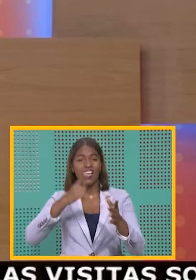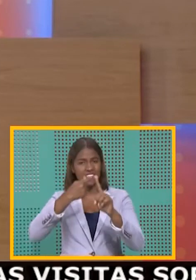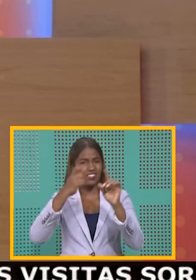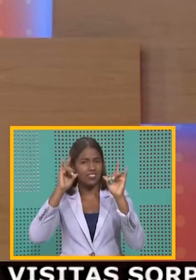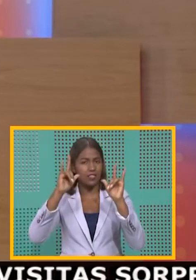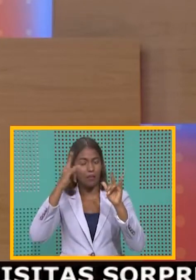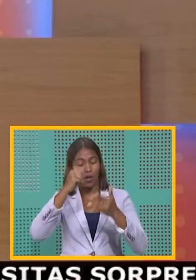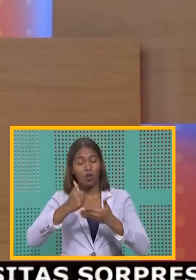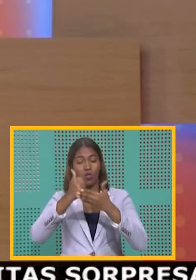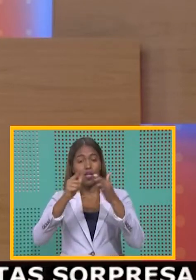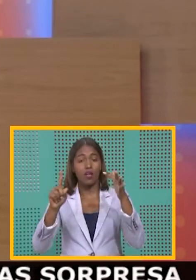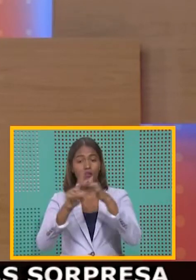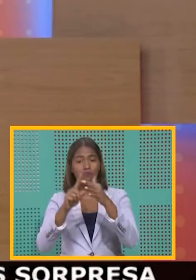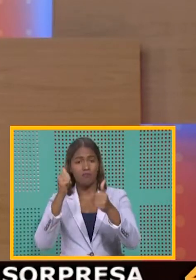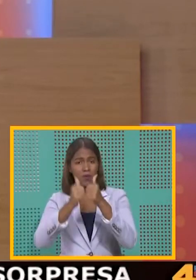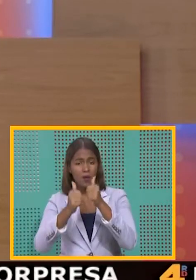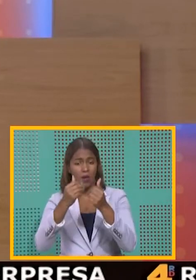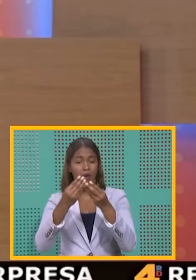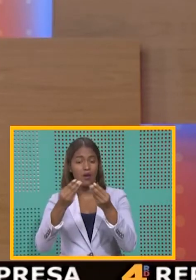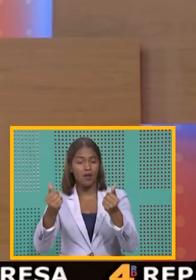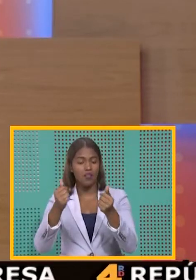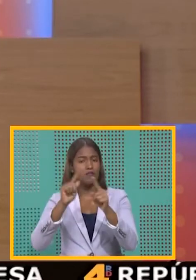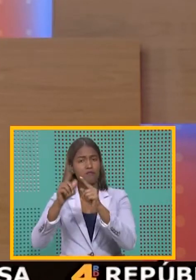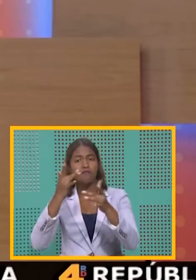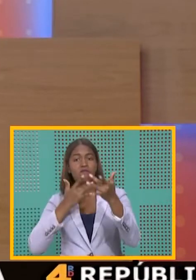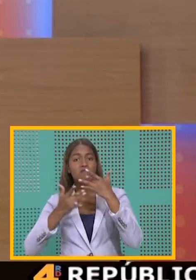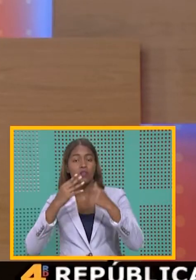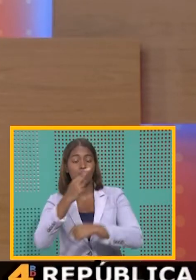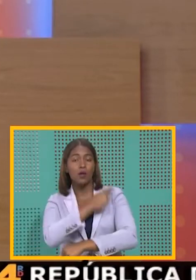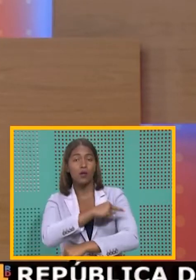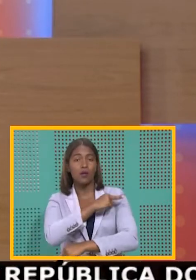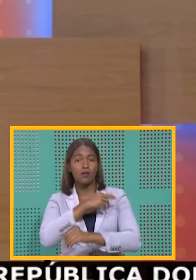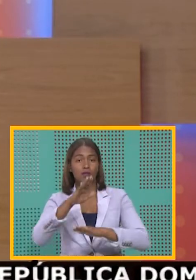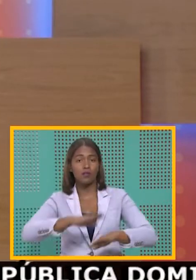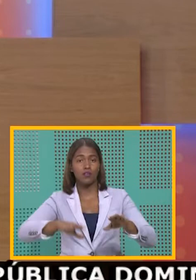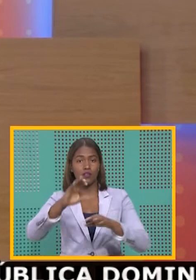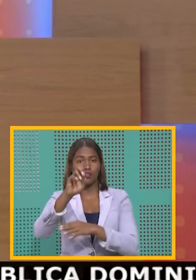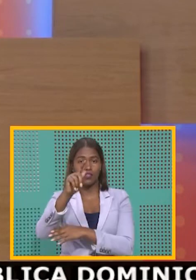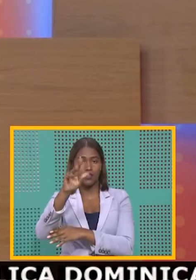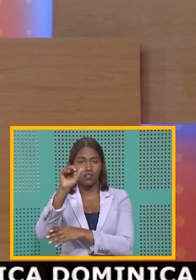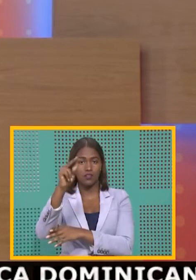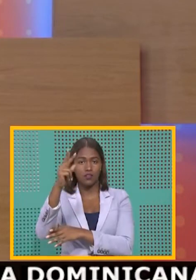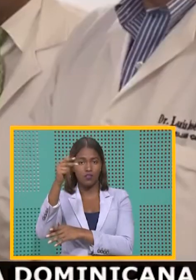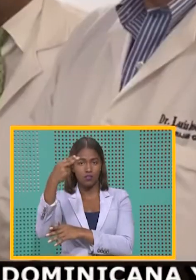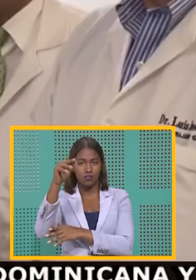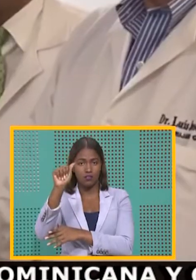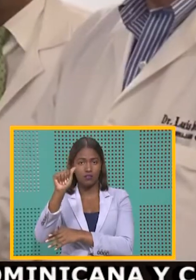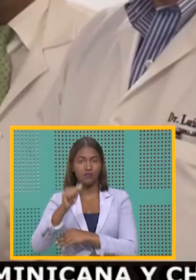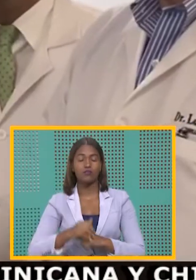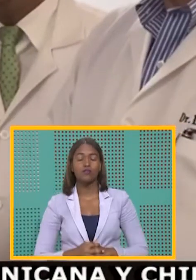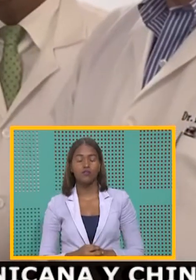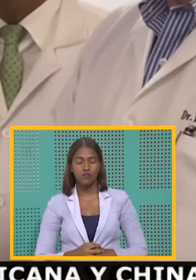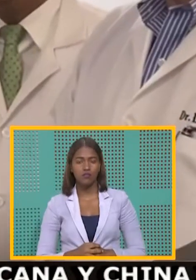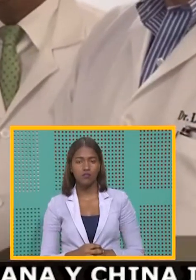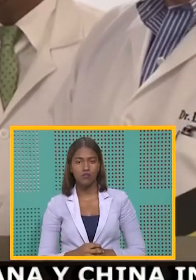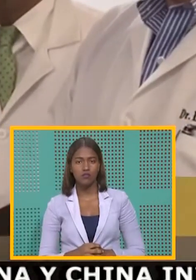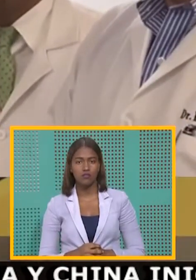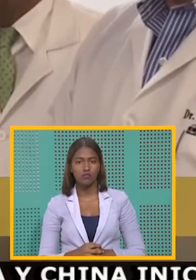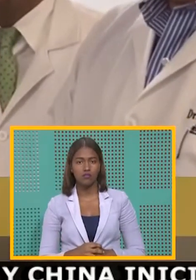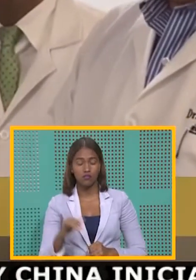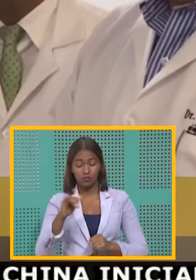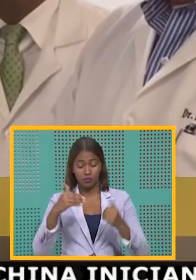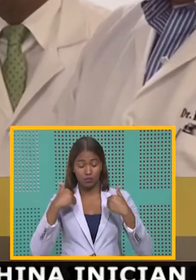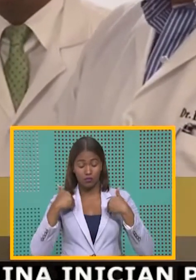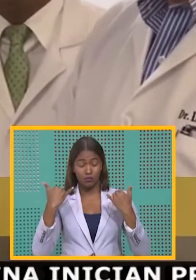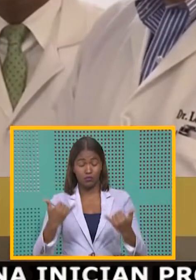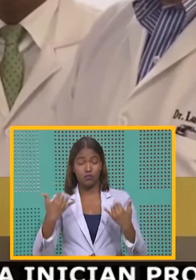solución a demandas del gremio en torno a necesidades del Hospital Presidente Estrella Ureña. El día de hoy tuvimos una reunión